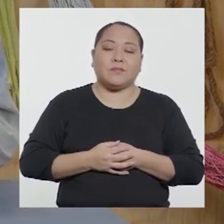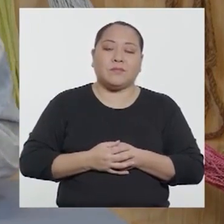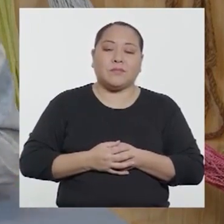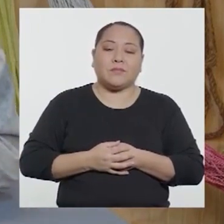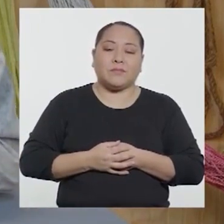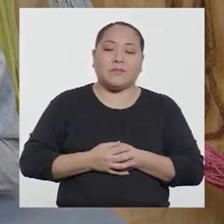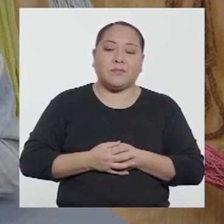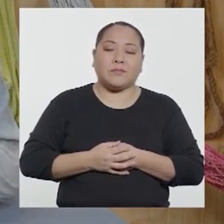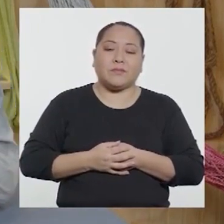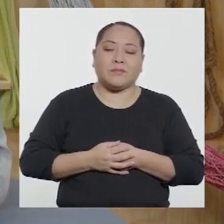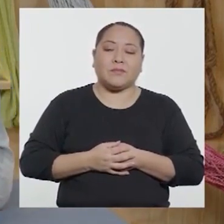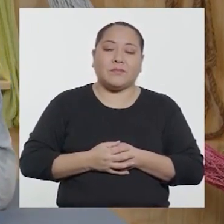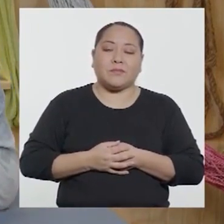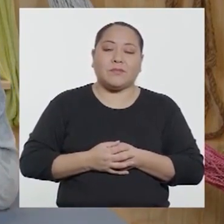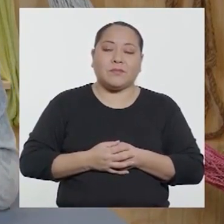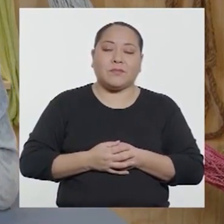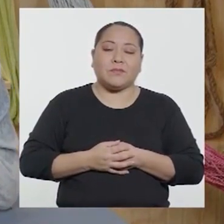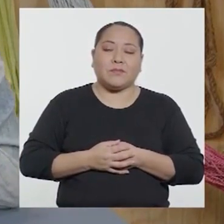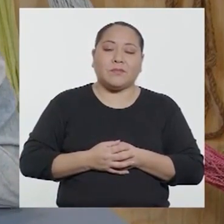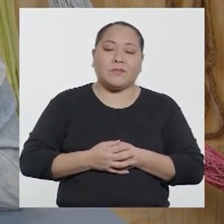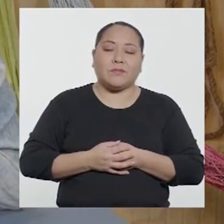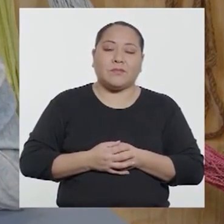A ver.